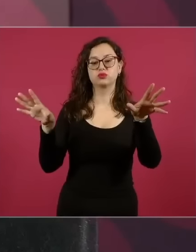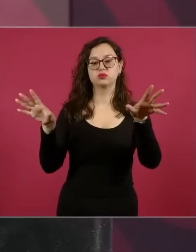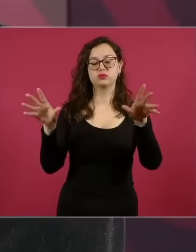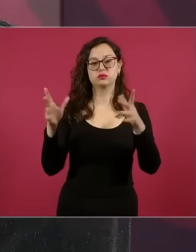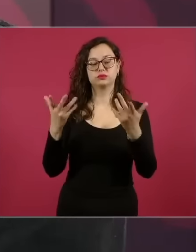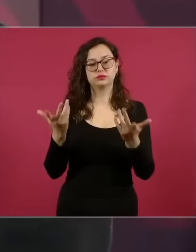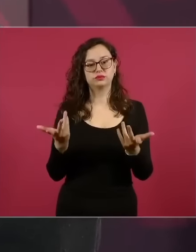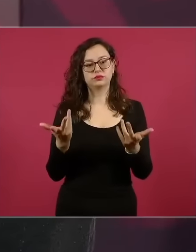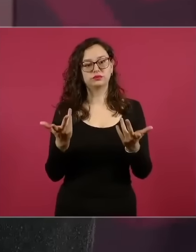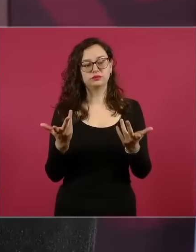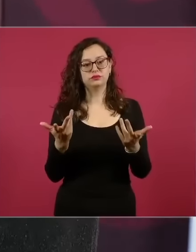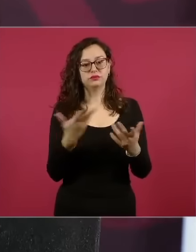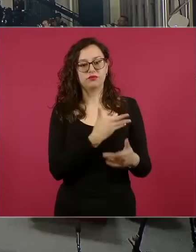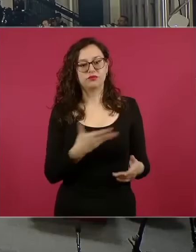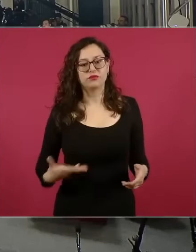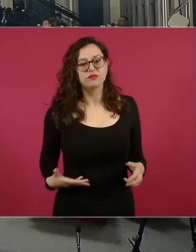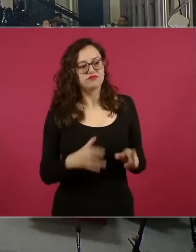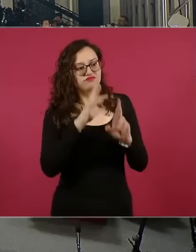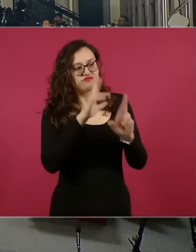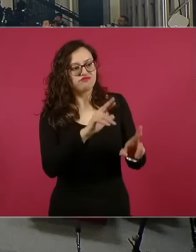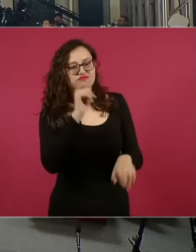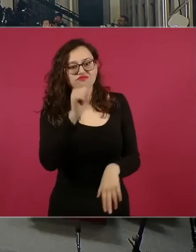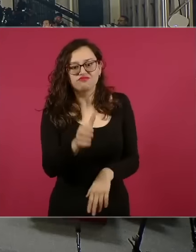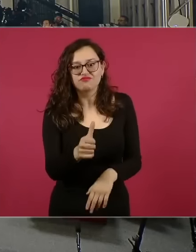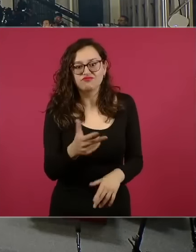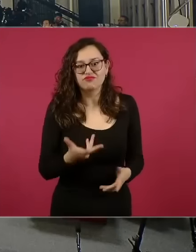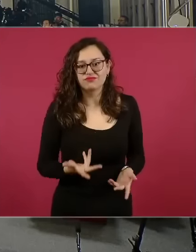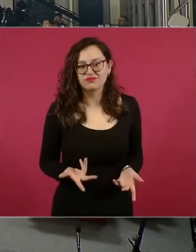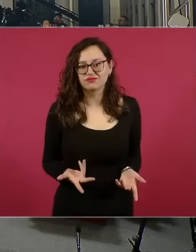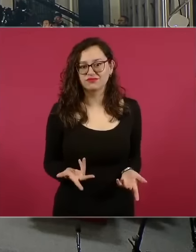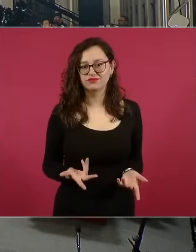en la historia de las sucesiones,